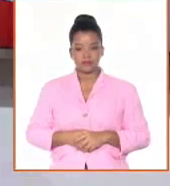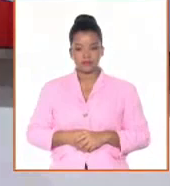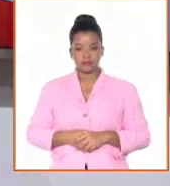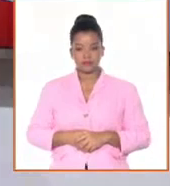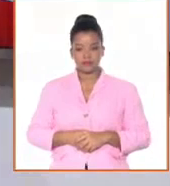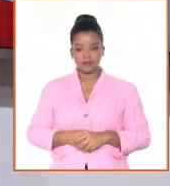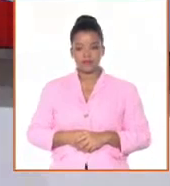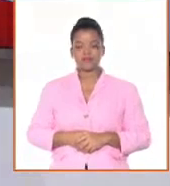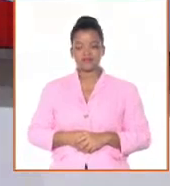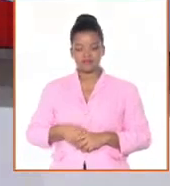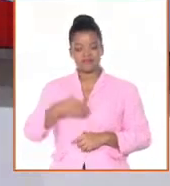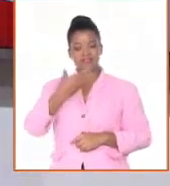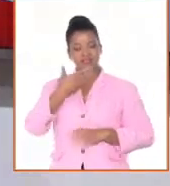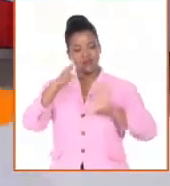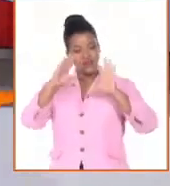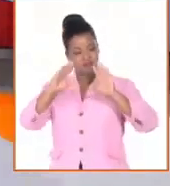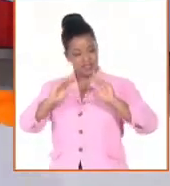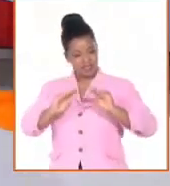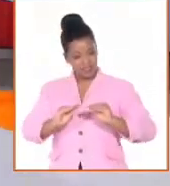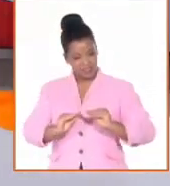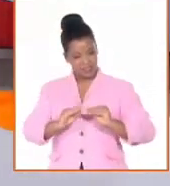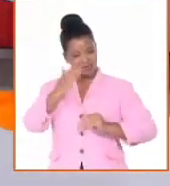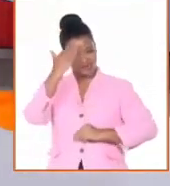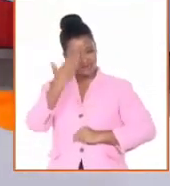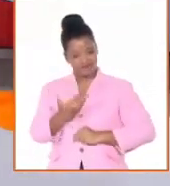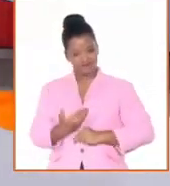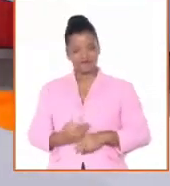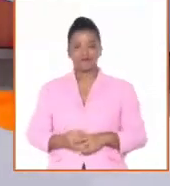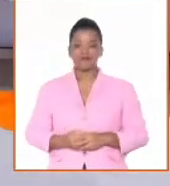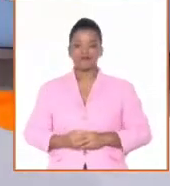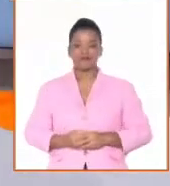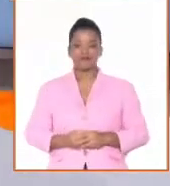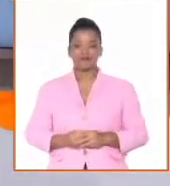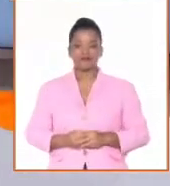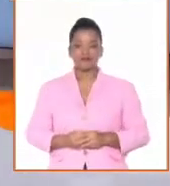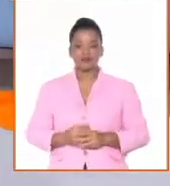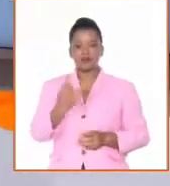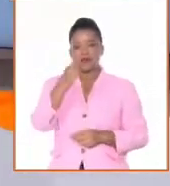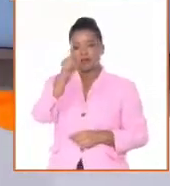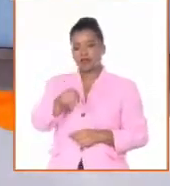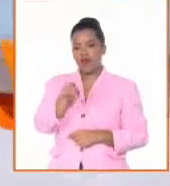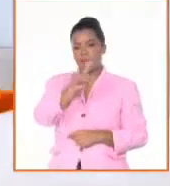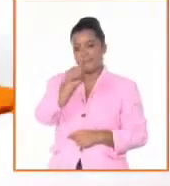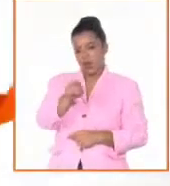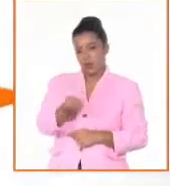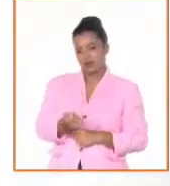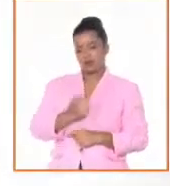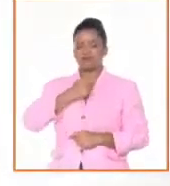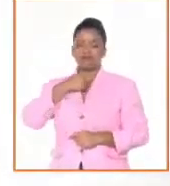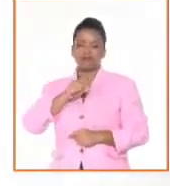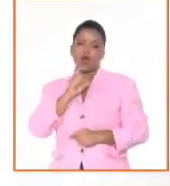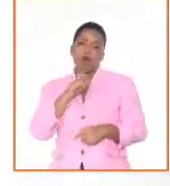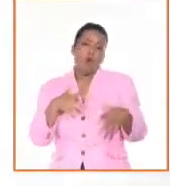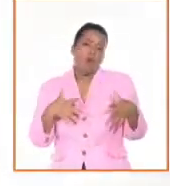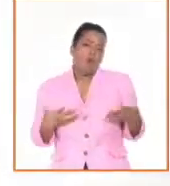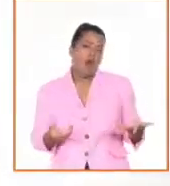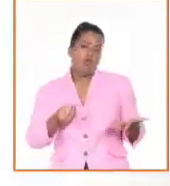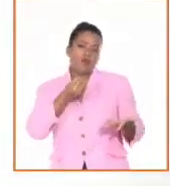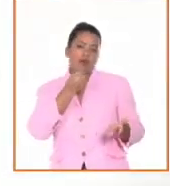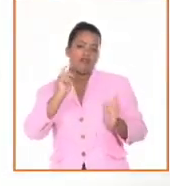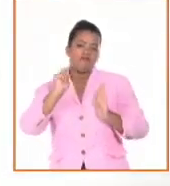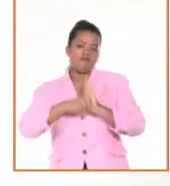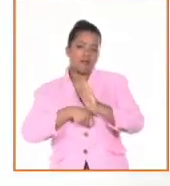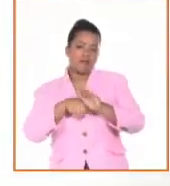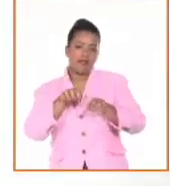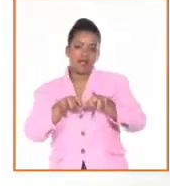Sí buenas noches un gusto estar con ustedes o los preguntas Cuándo se podrá usar la firma digital para